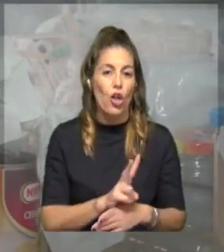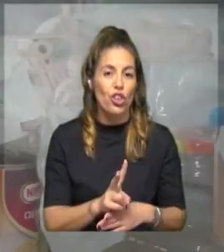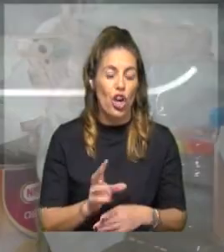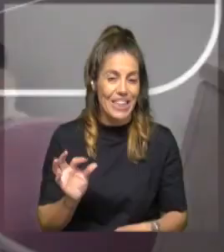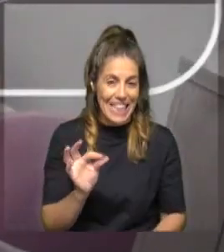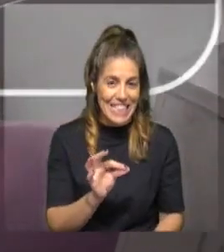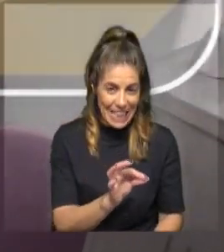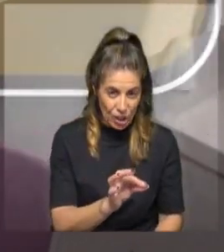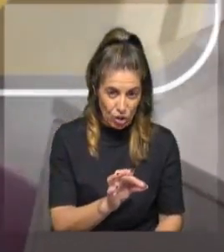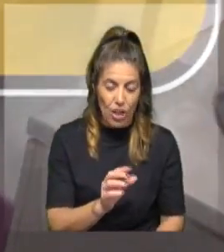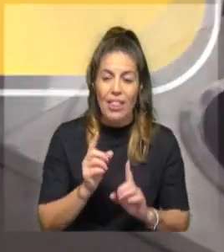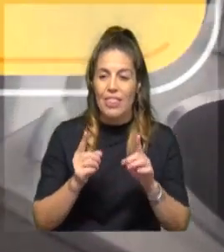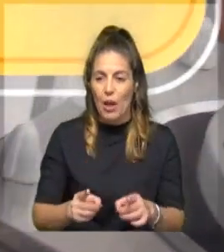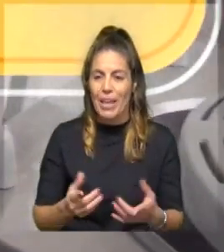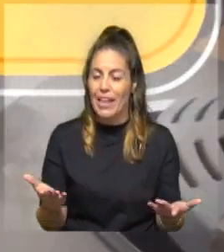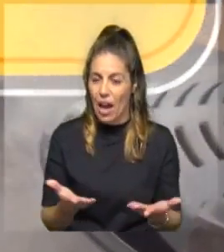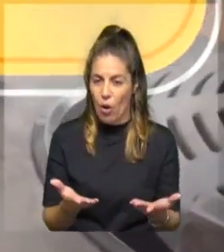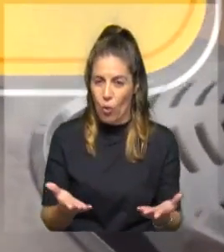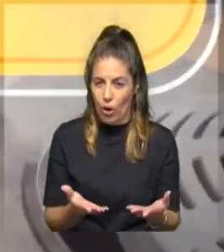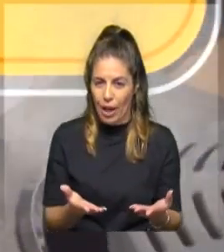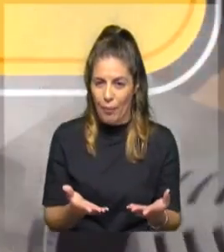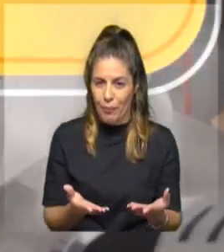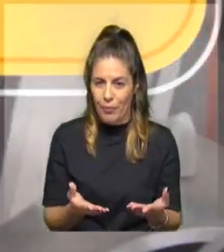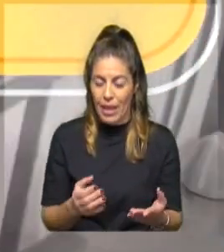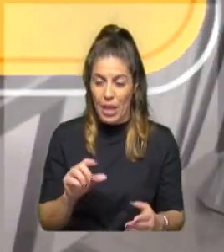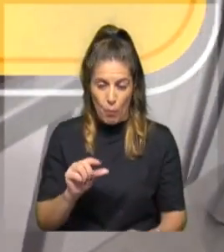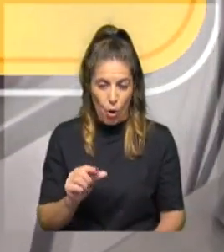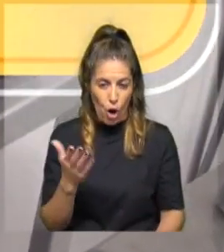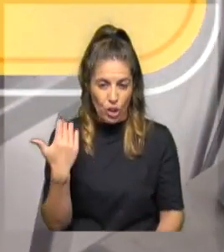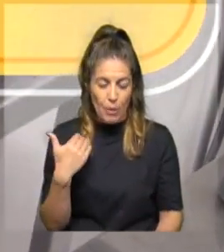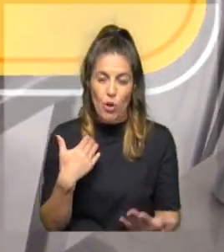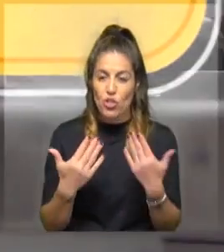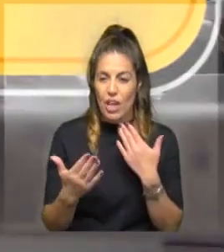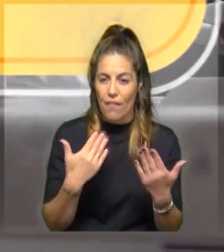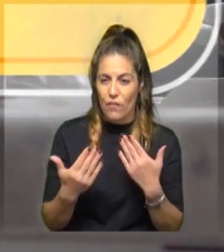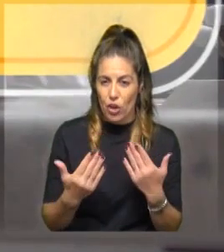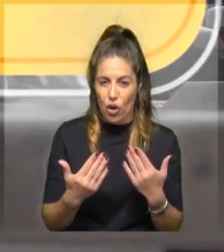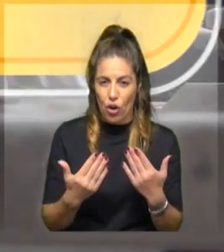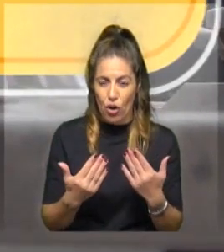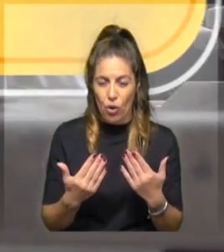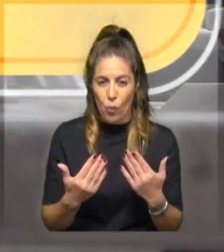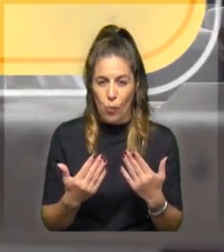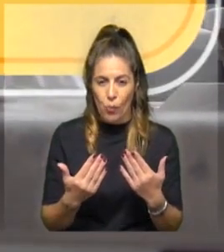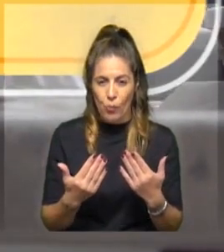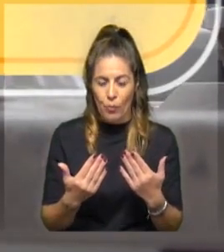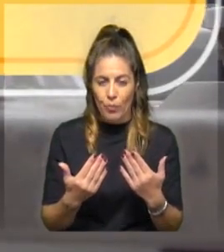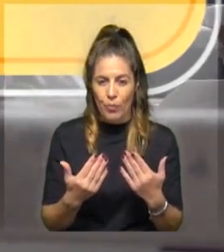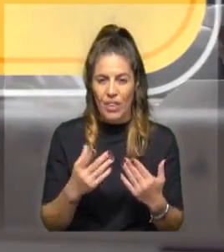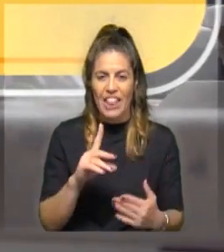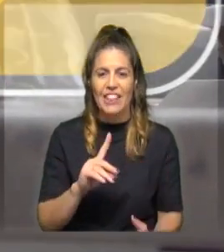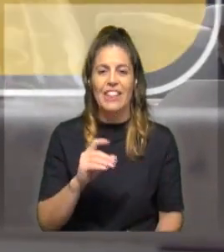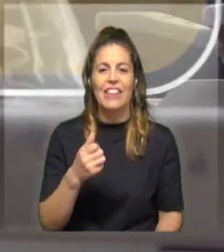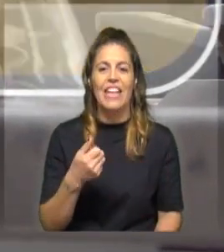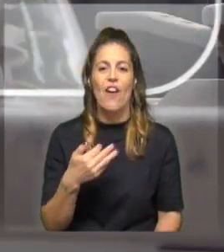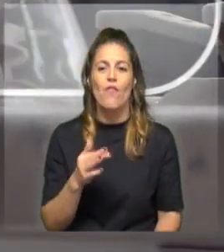insectos. También ahora que hace poco que se habló bastante de Diaforina citri,